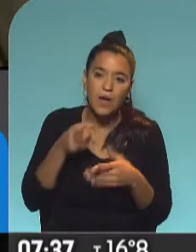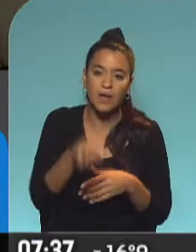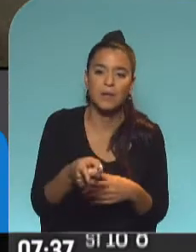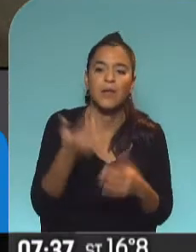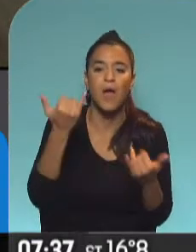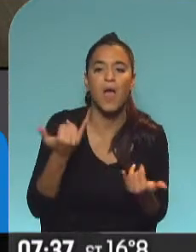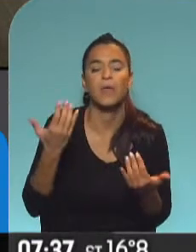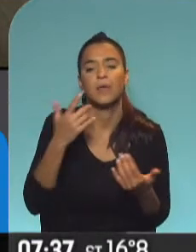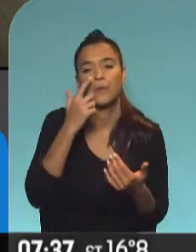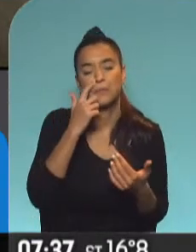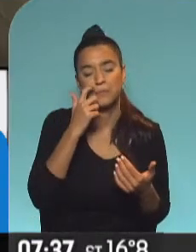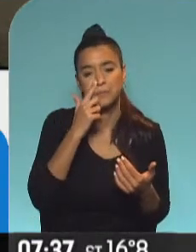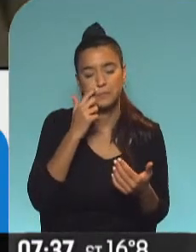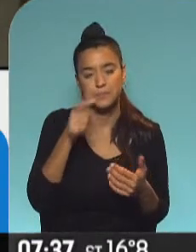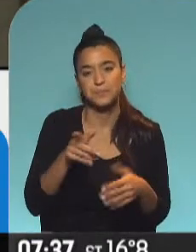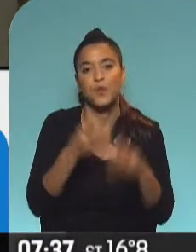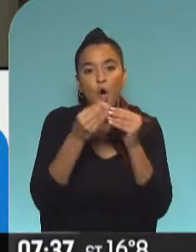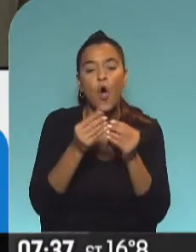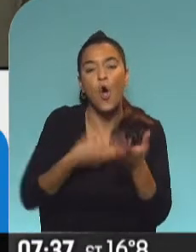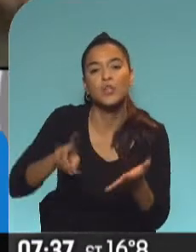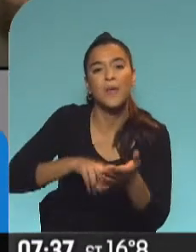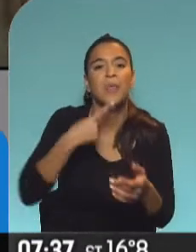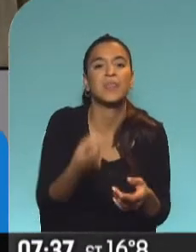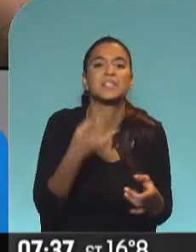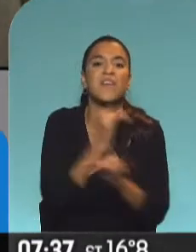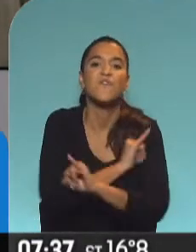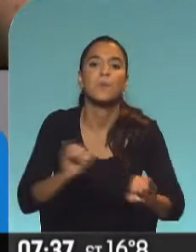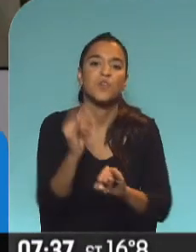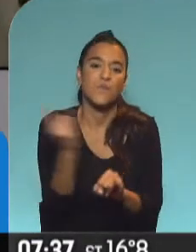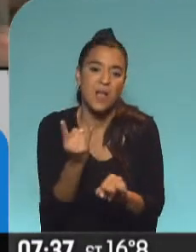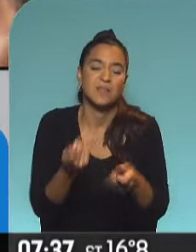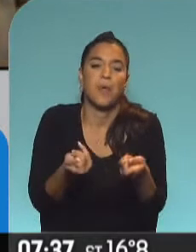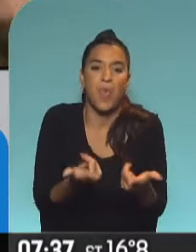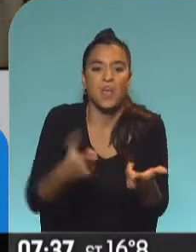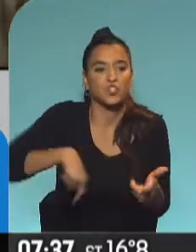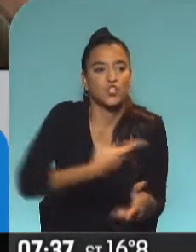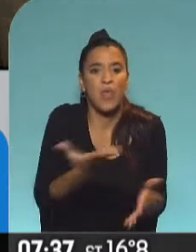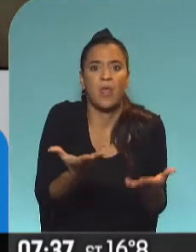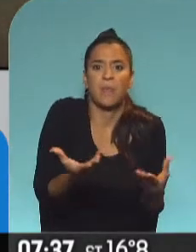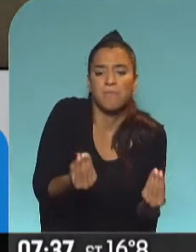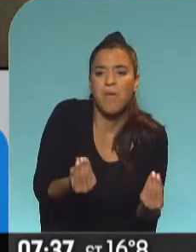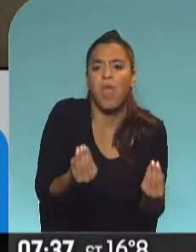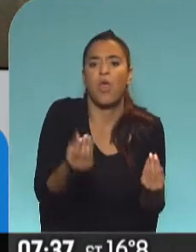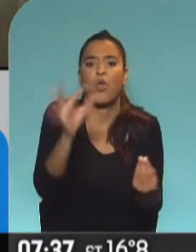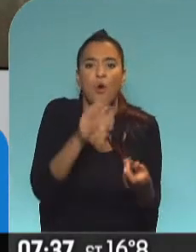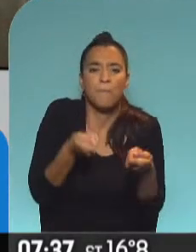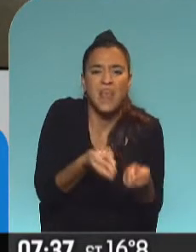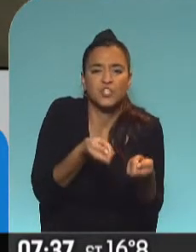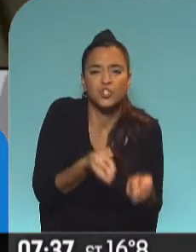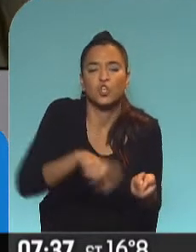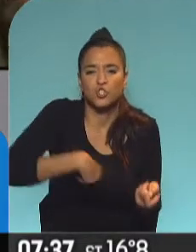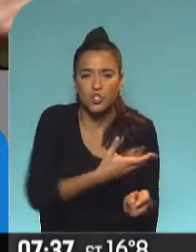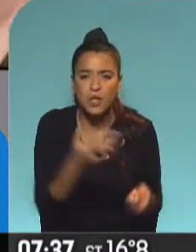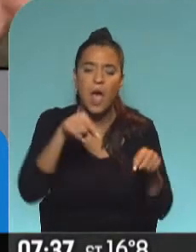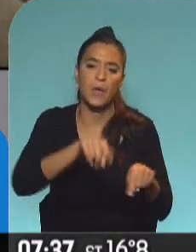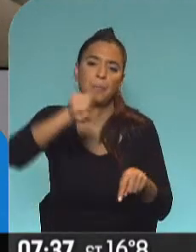ahí un balance, empezar a tirar fake news a propósito para generar esto en la sociedad, generar presión social y que empiecen